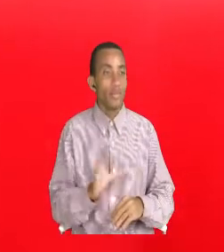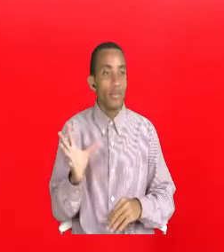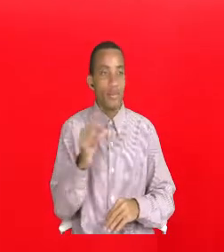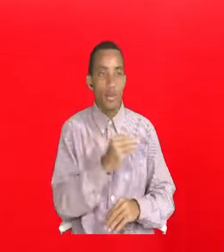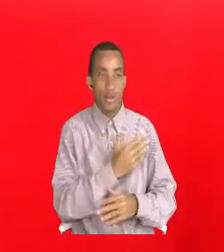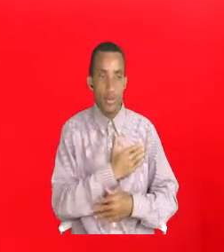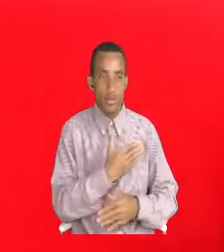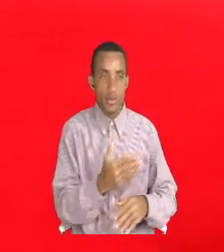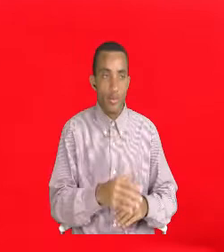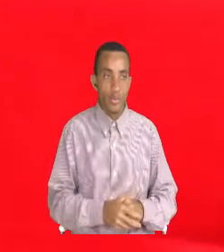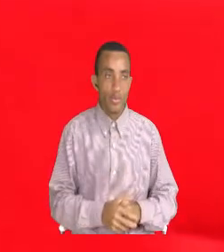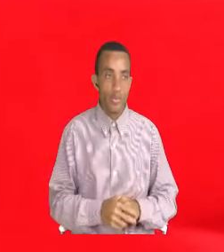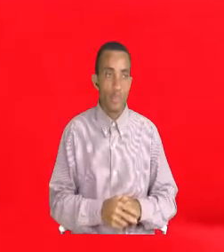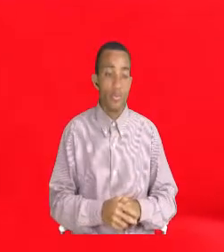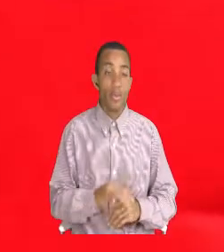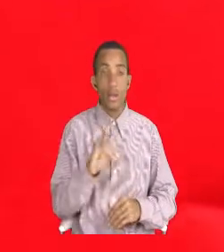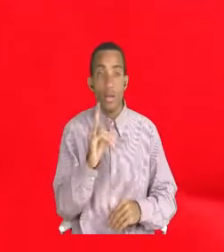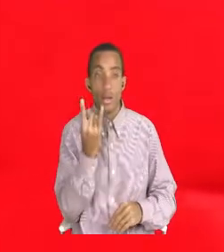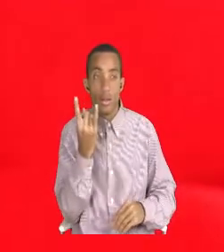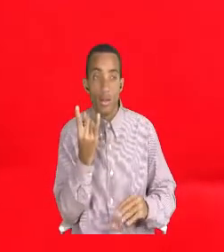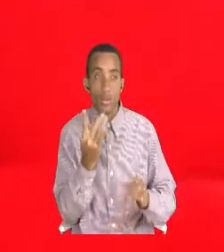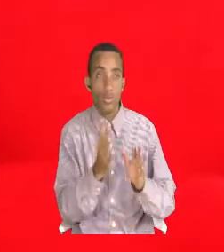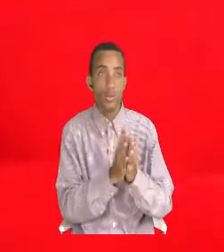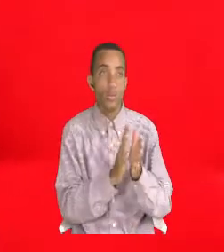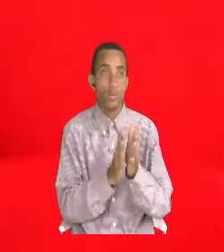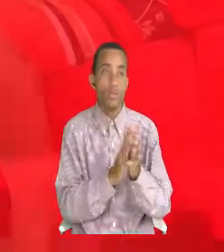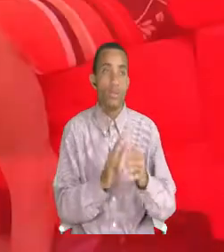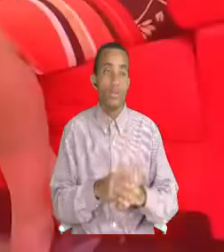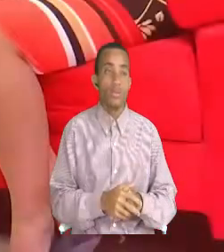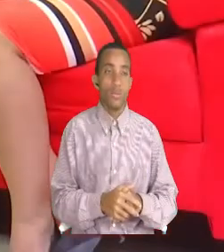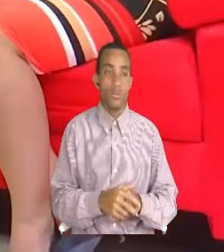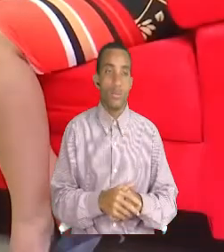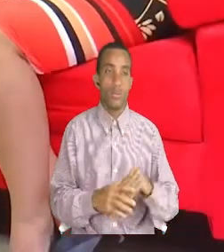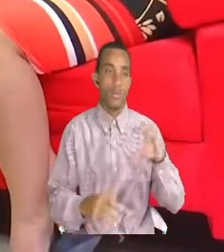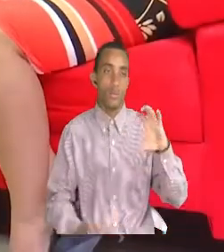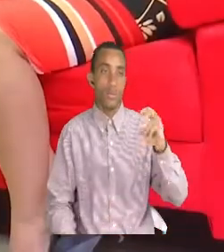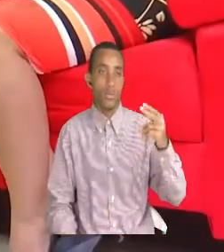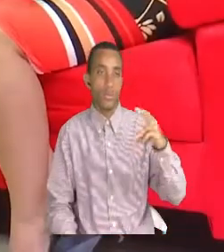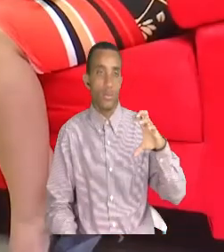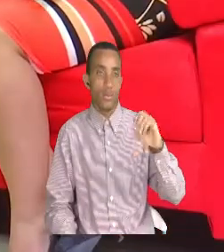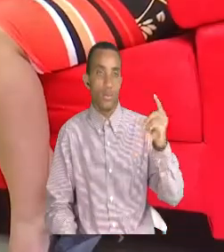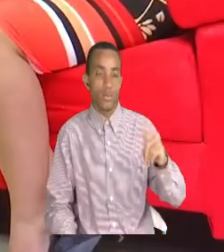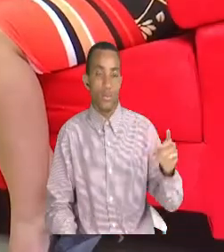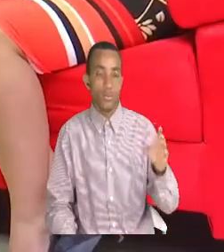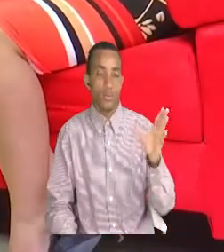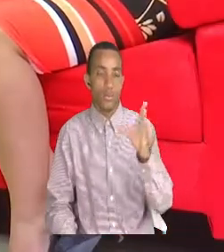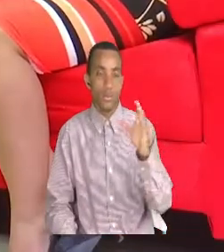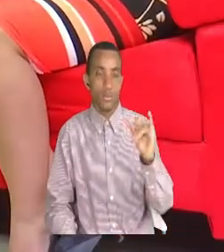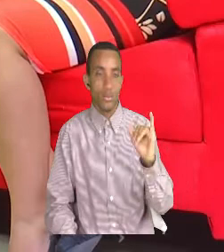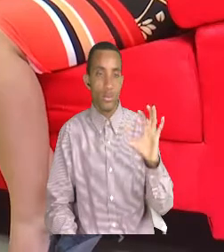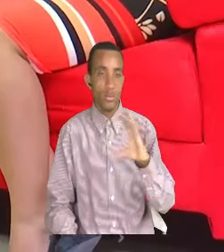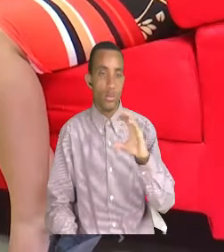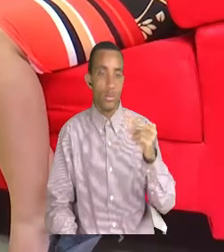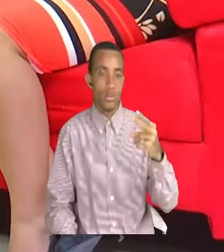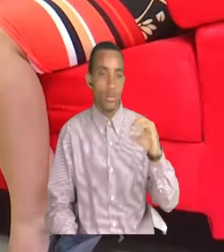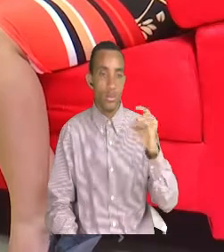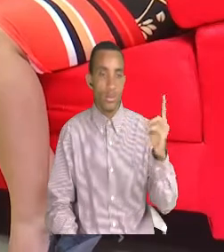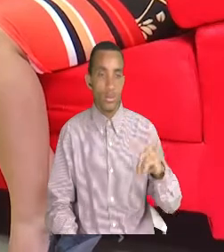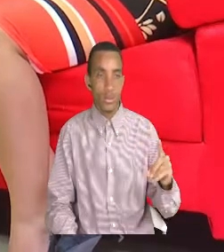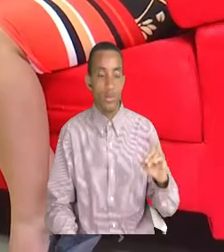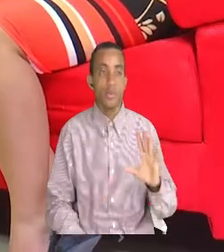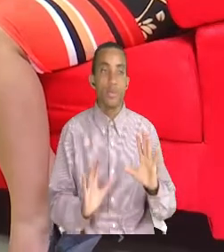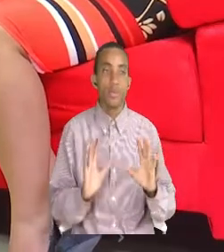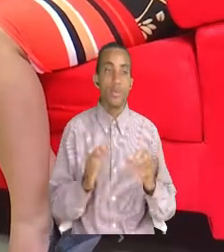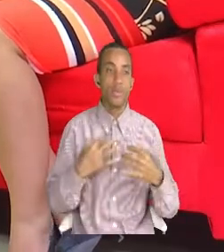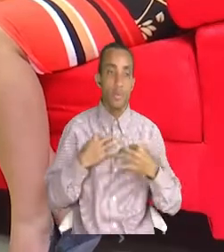Bueno, si por algo se ha hecho distinguir, chicas y chicos, es precisamente por la ropa por la que le venden